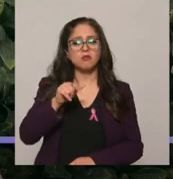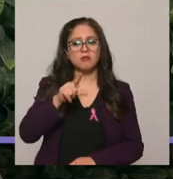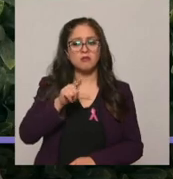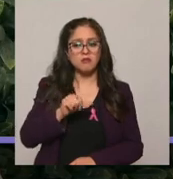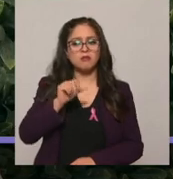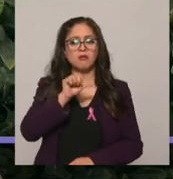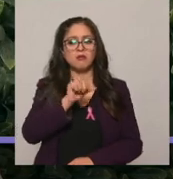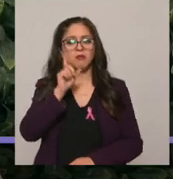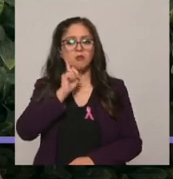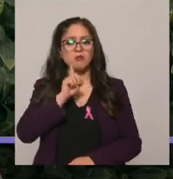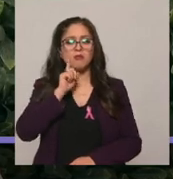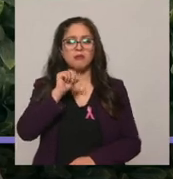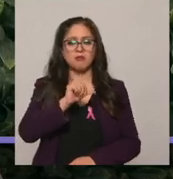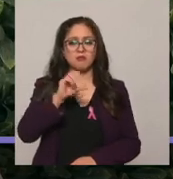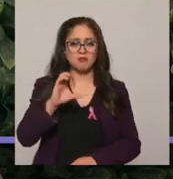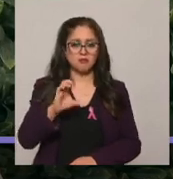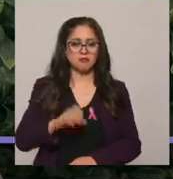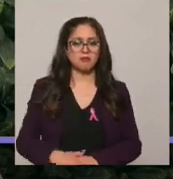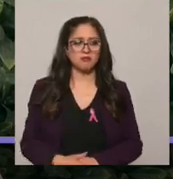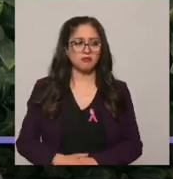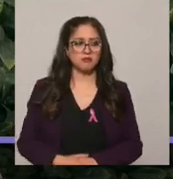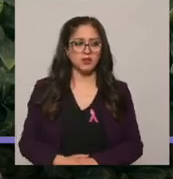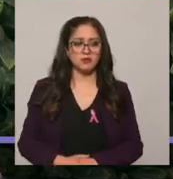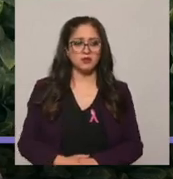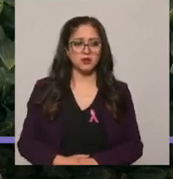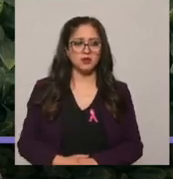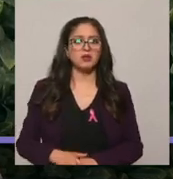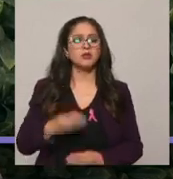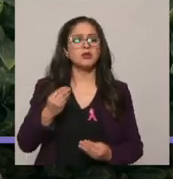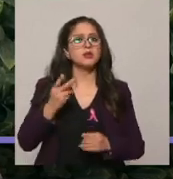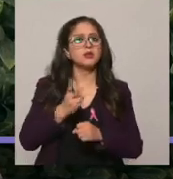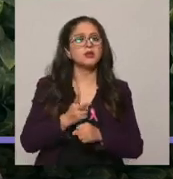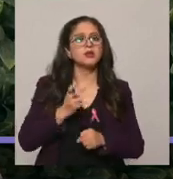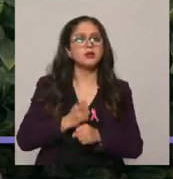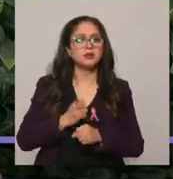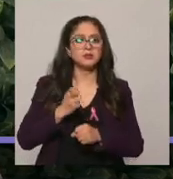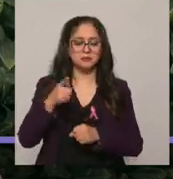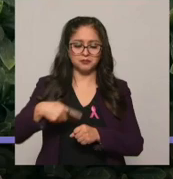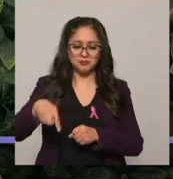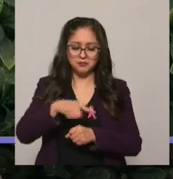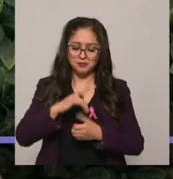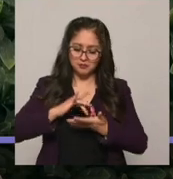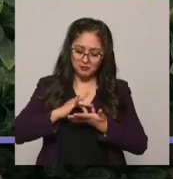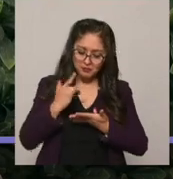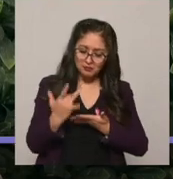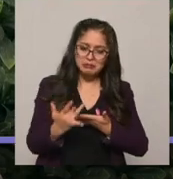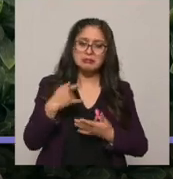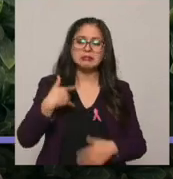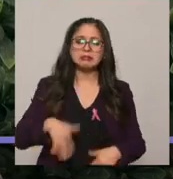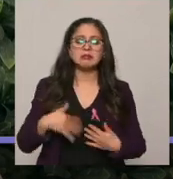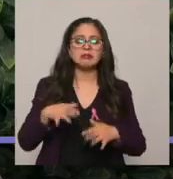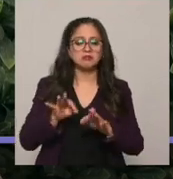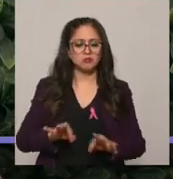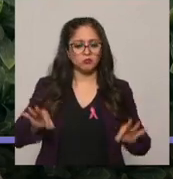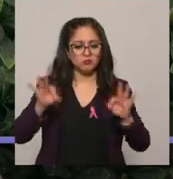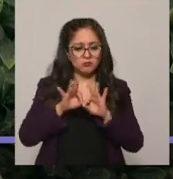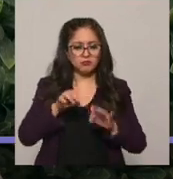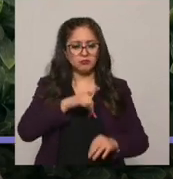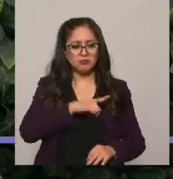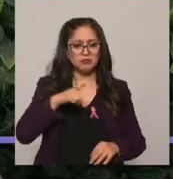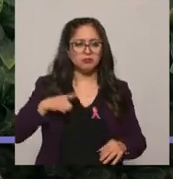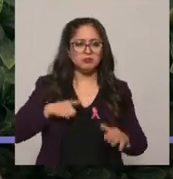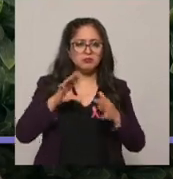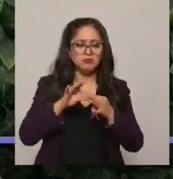días, abogada. Hola, muy buenos días. Muchas gracias por la invitación. Y también, reiterar la importancia de comenzar a hablar sobre temas